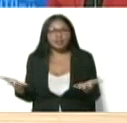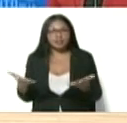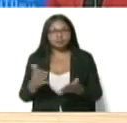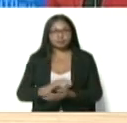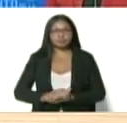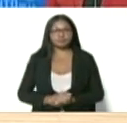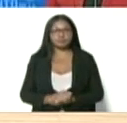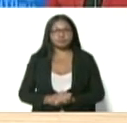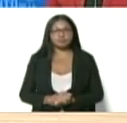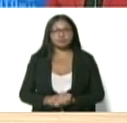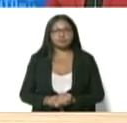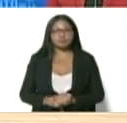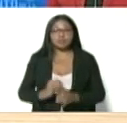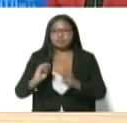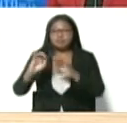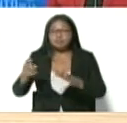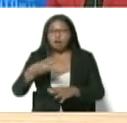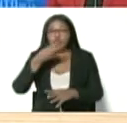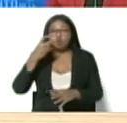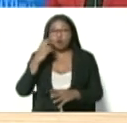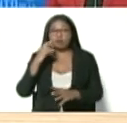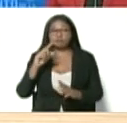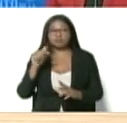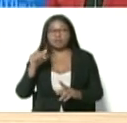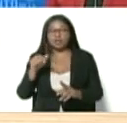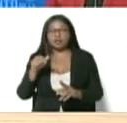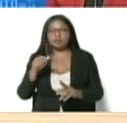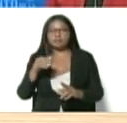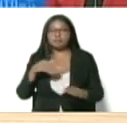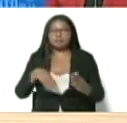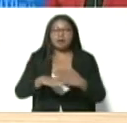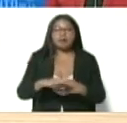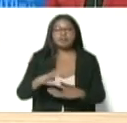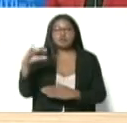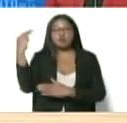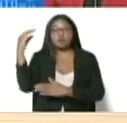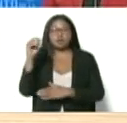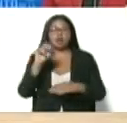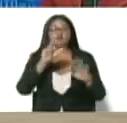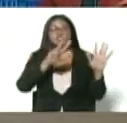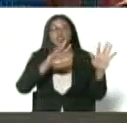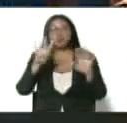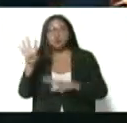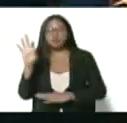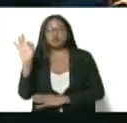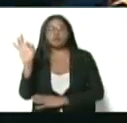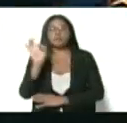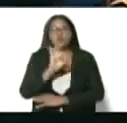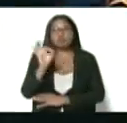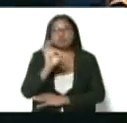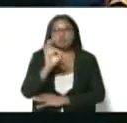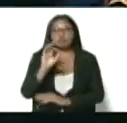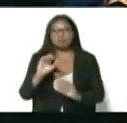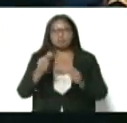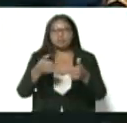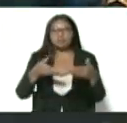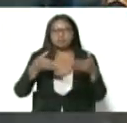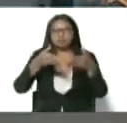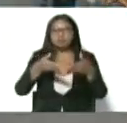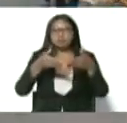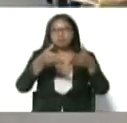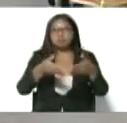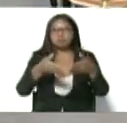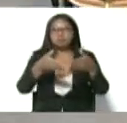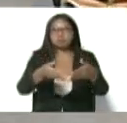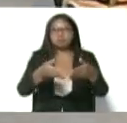qué sale de colombia el 84 por ciento más sale por el pacífico colombiano